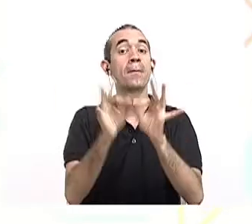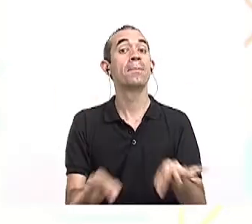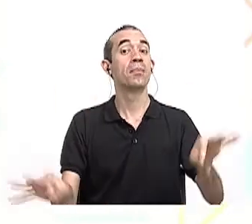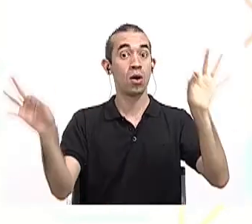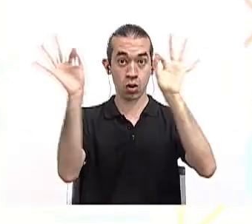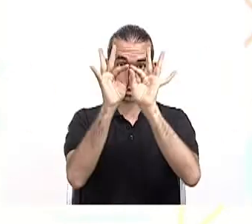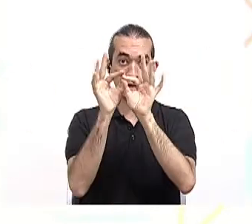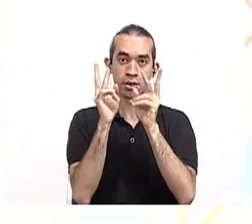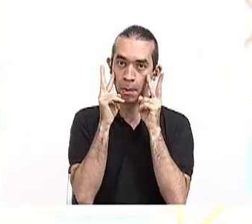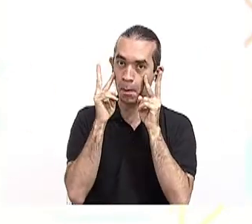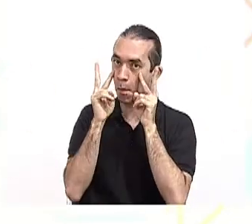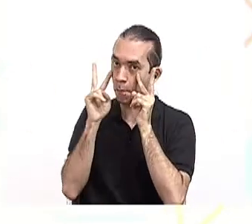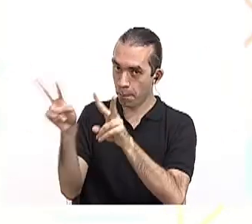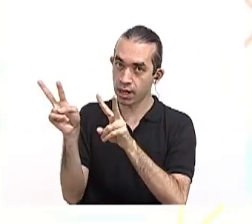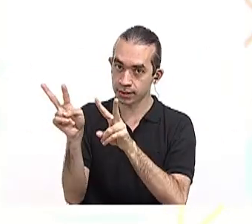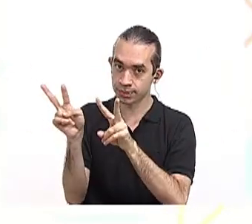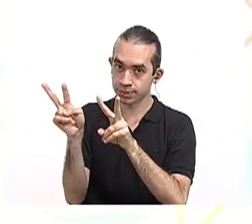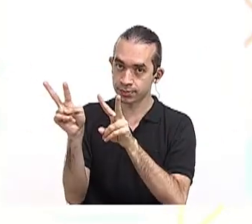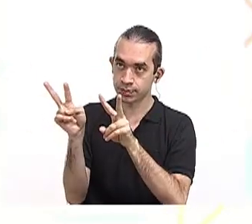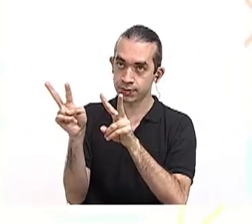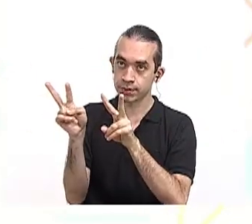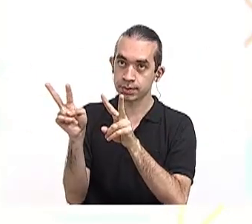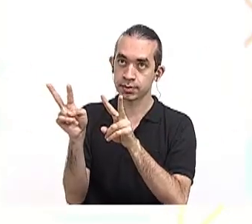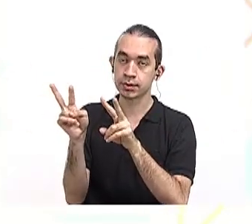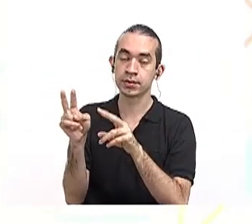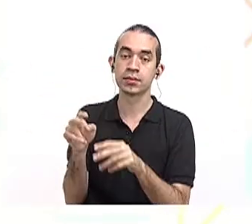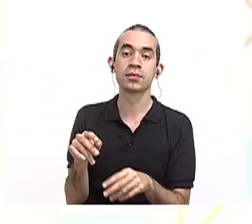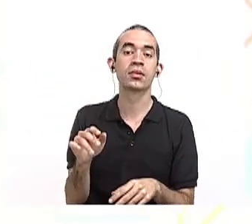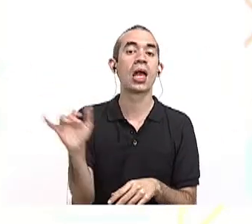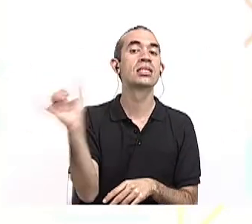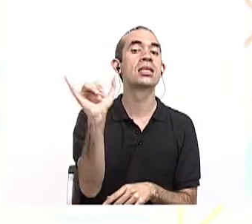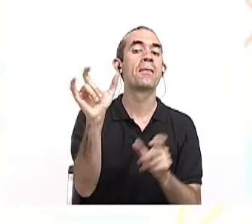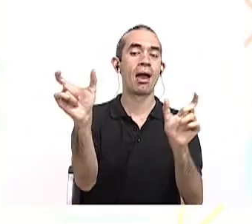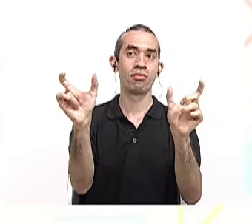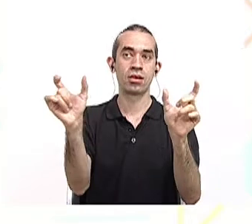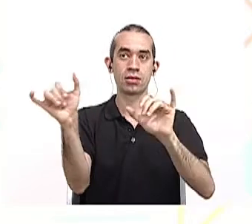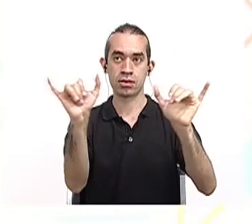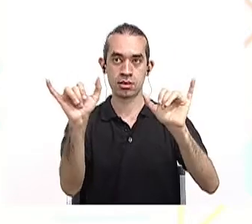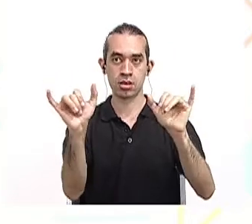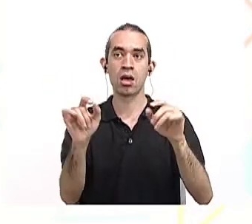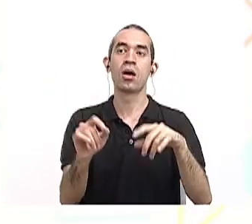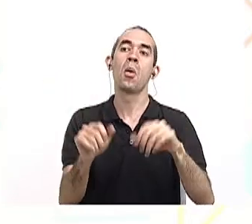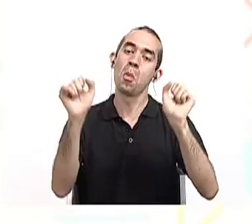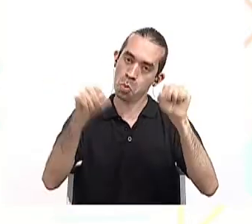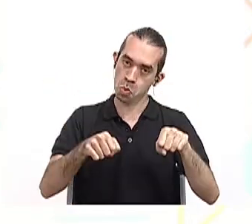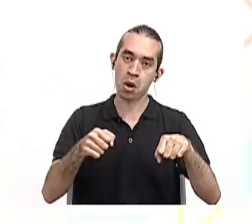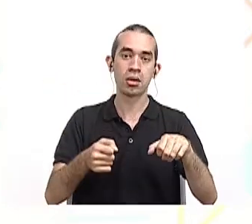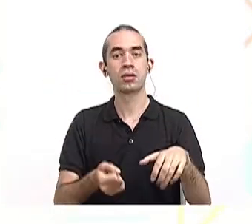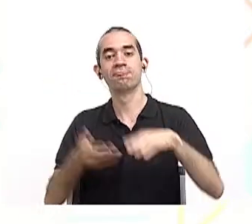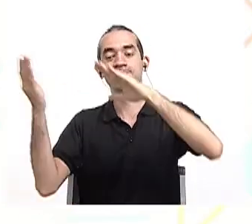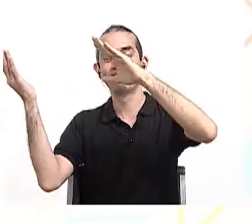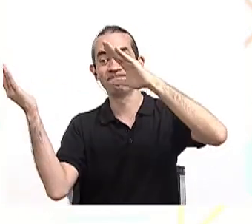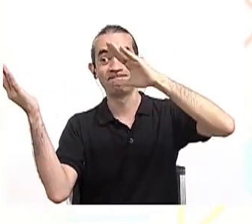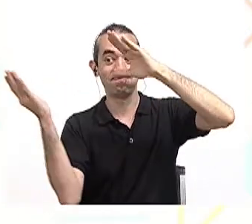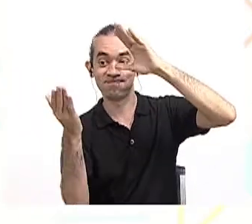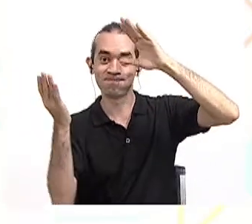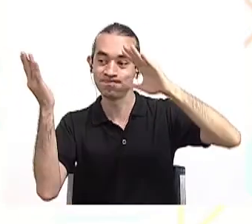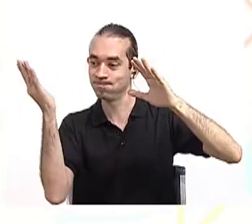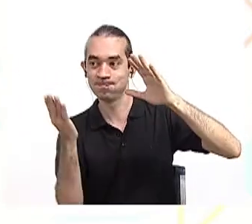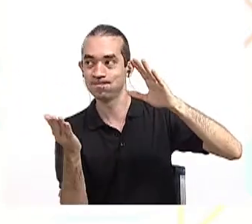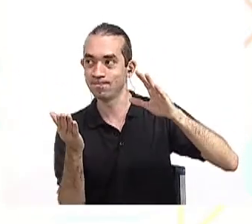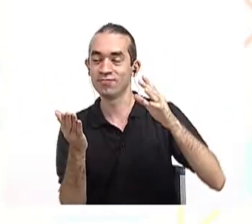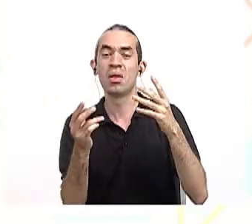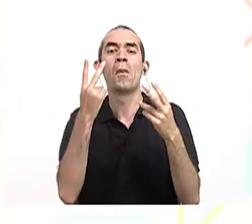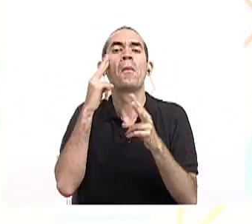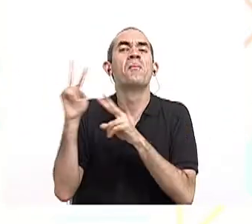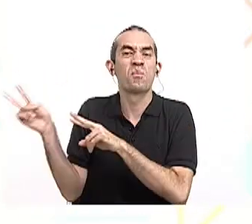importante observar que si hubiesen términos semejantes, estos se pueden simplificar. Pero, ¿qué